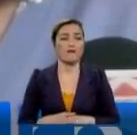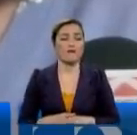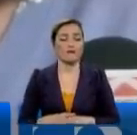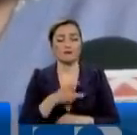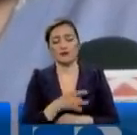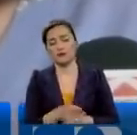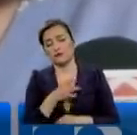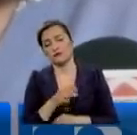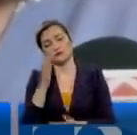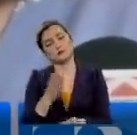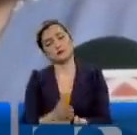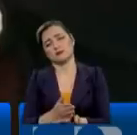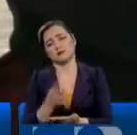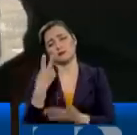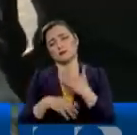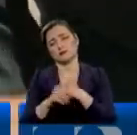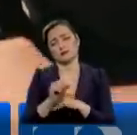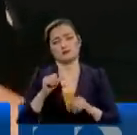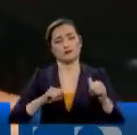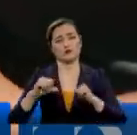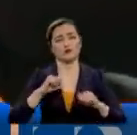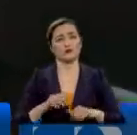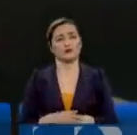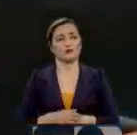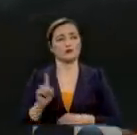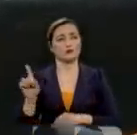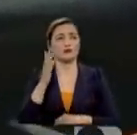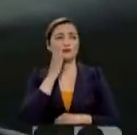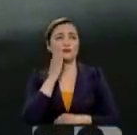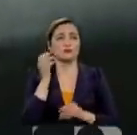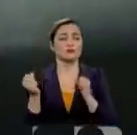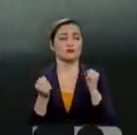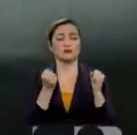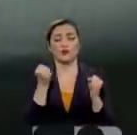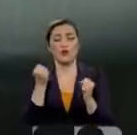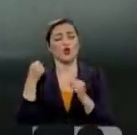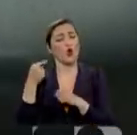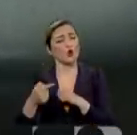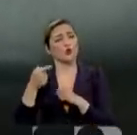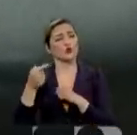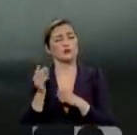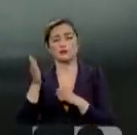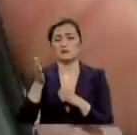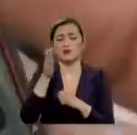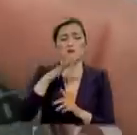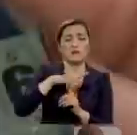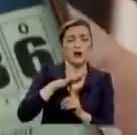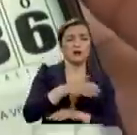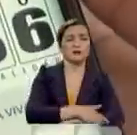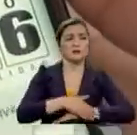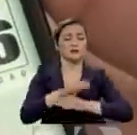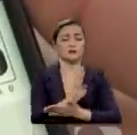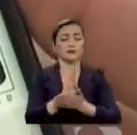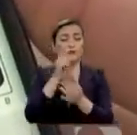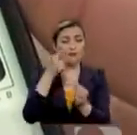soportar esa situación a nuestra hija. Valerie está desesperada. Asegura que sale todos los días a los parques, calles y barrios de la